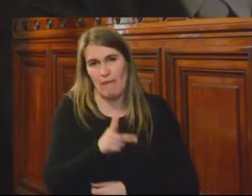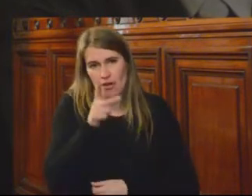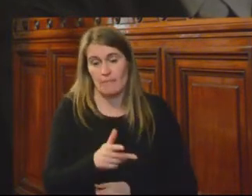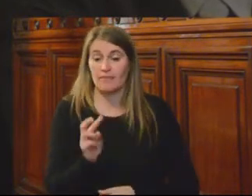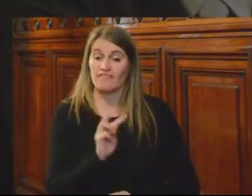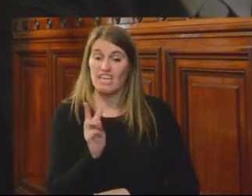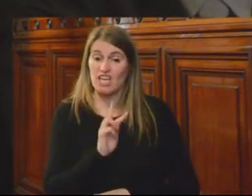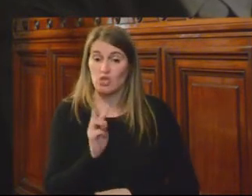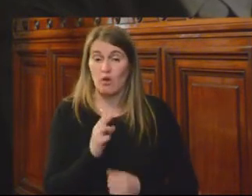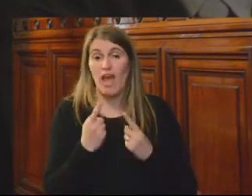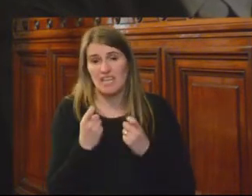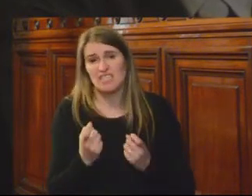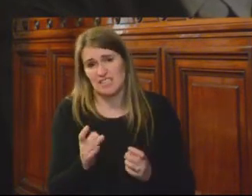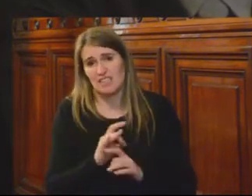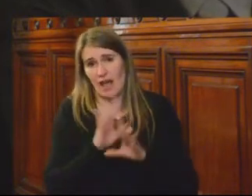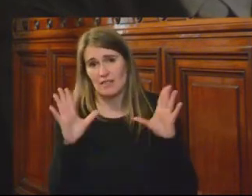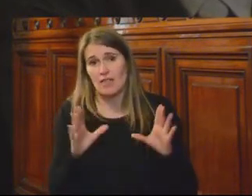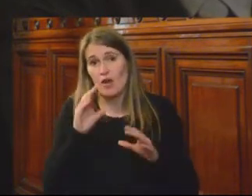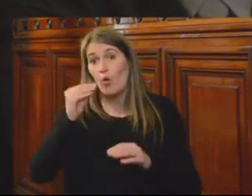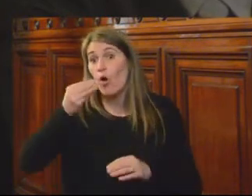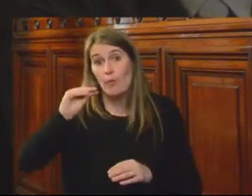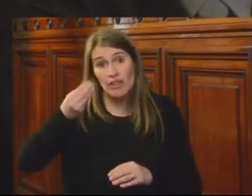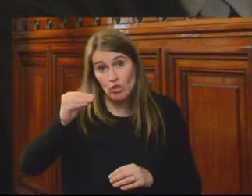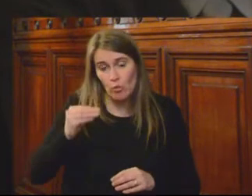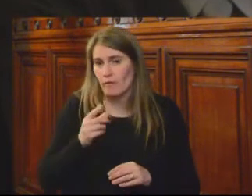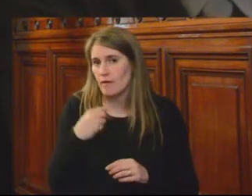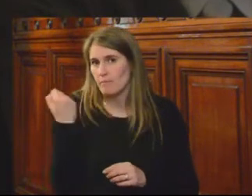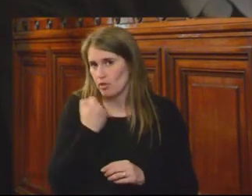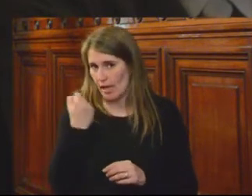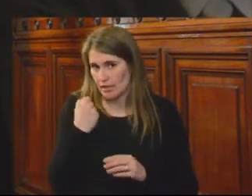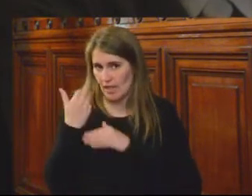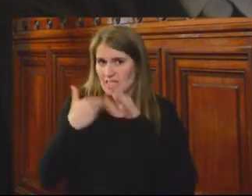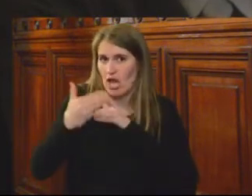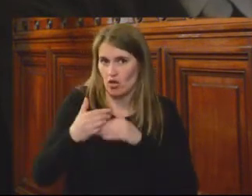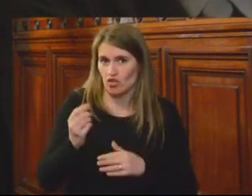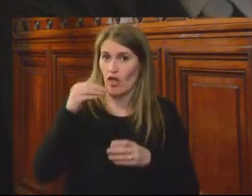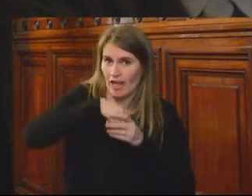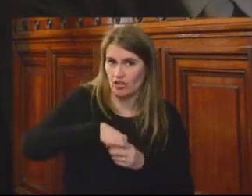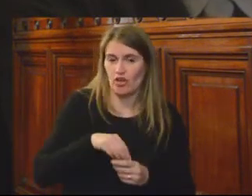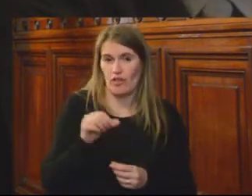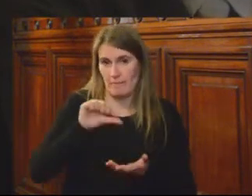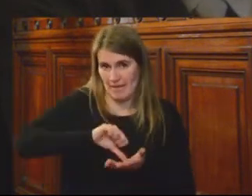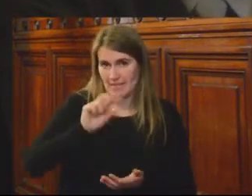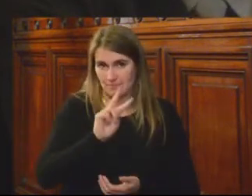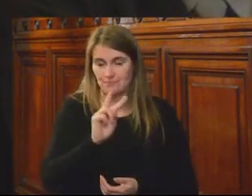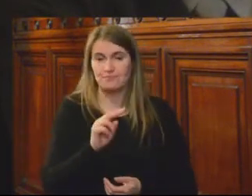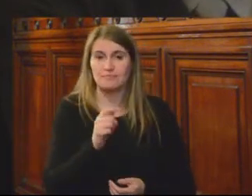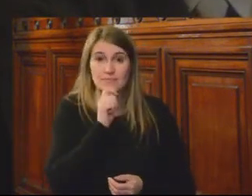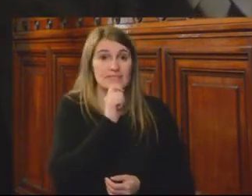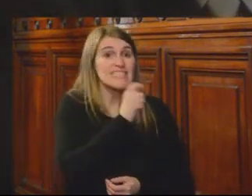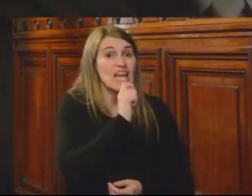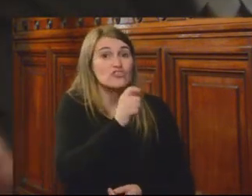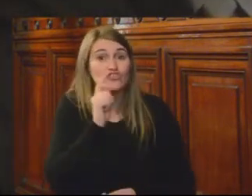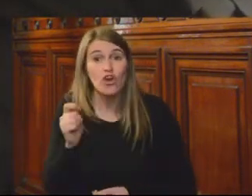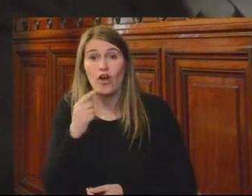bono demográfico donde la juventud tiene un papel fundamental de cara al desarrollo nacional. Según el censo de 2011 del Instituto Nacional de Estadística, la